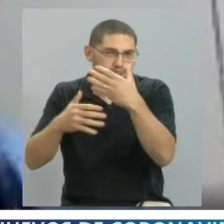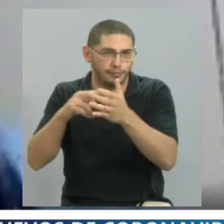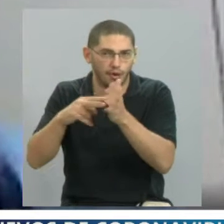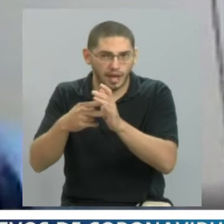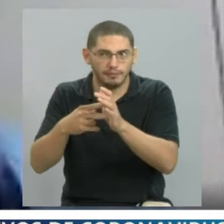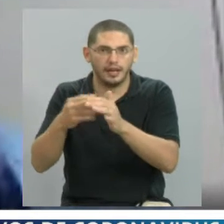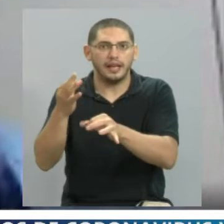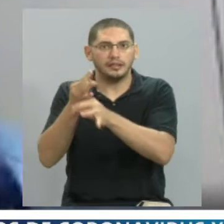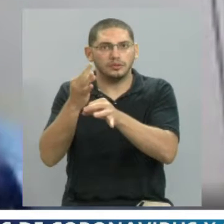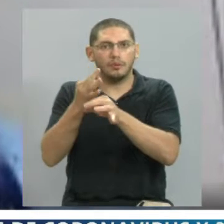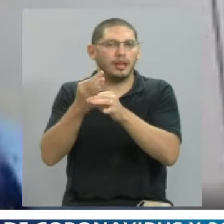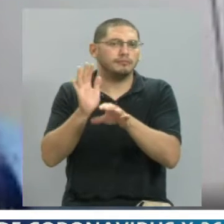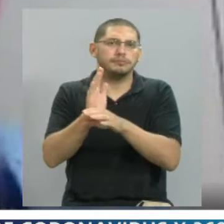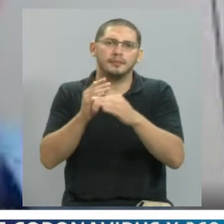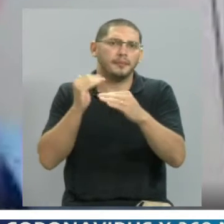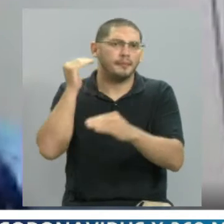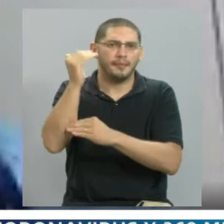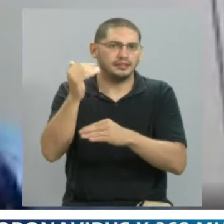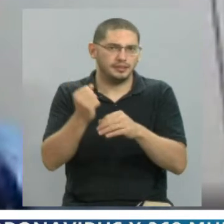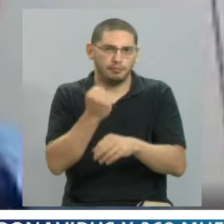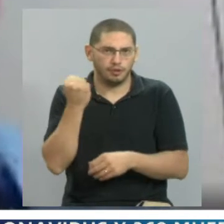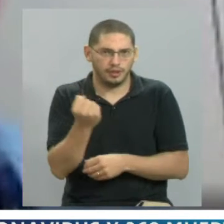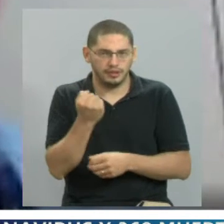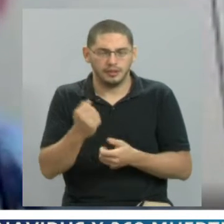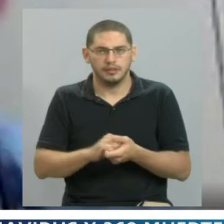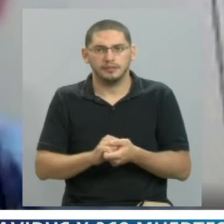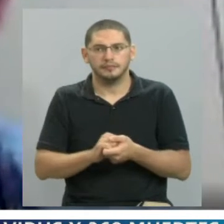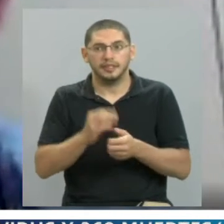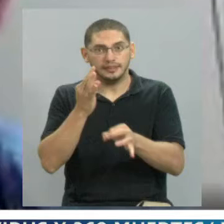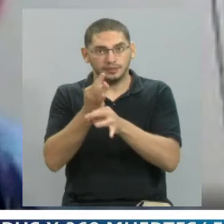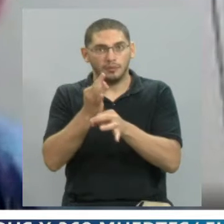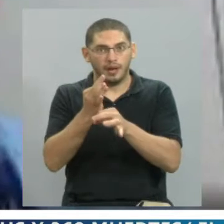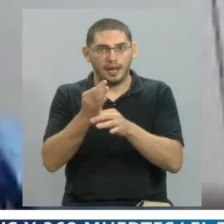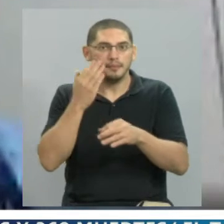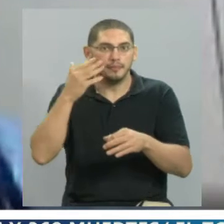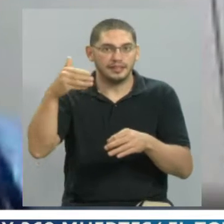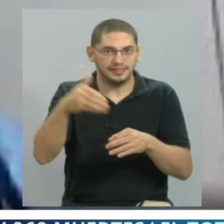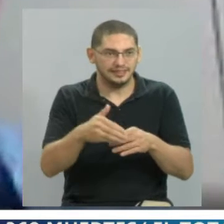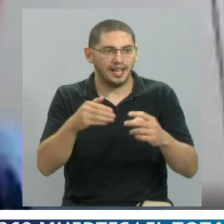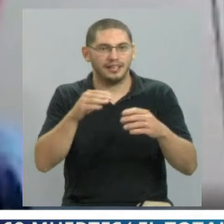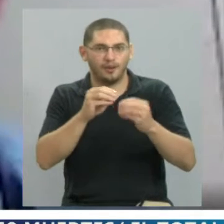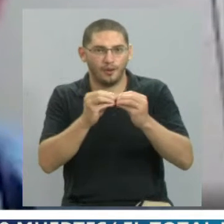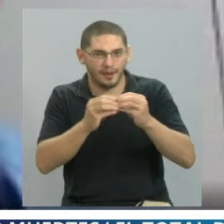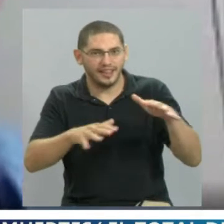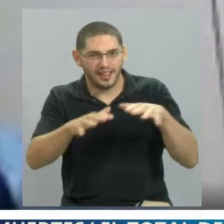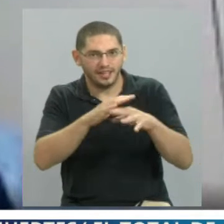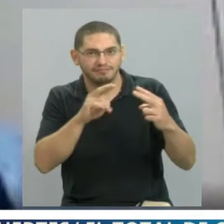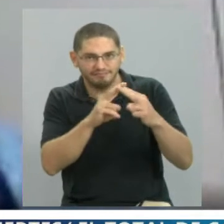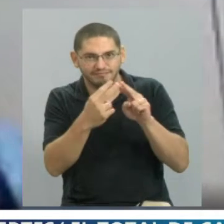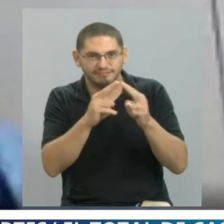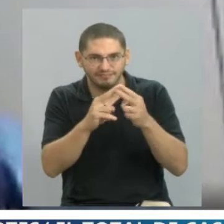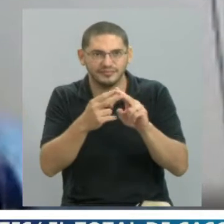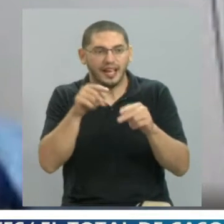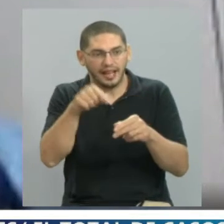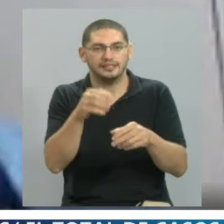de no poder disfrutar de la escuela en forma presencial y no poder aprender presencialmente en la